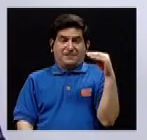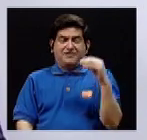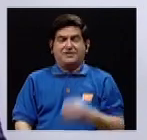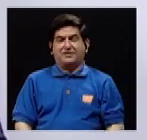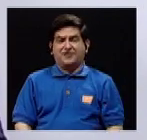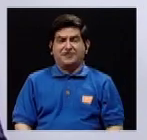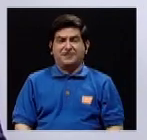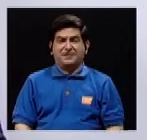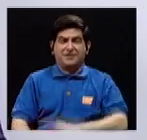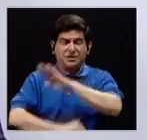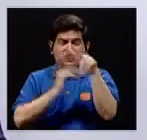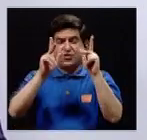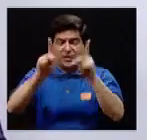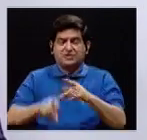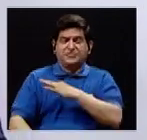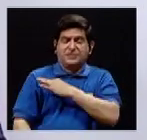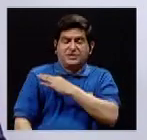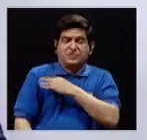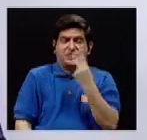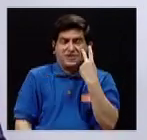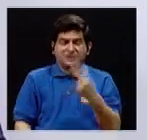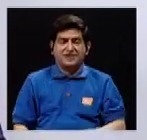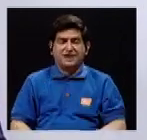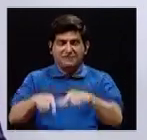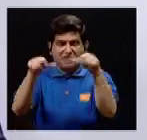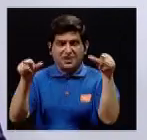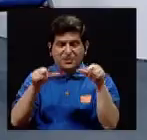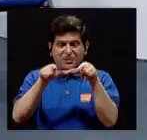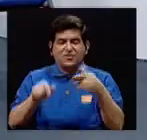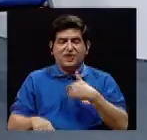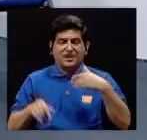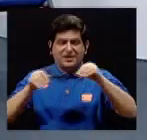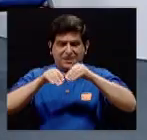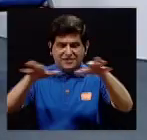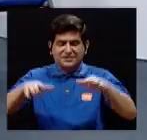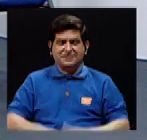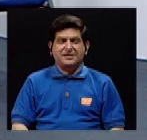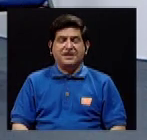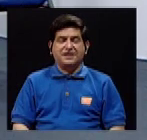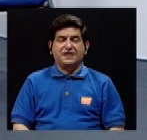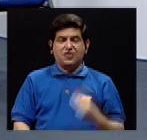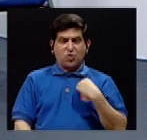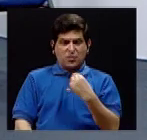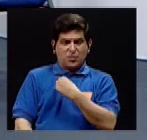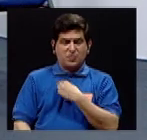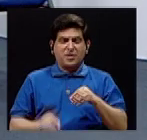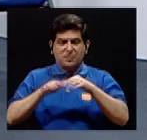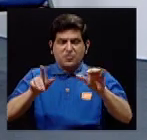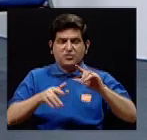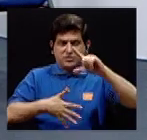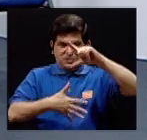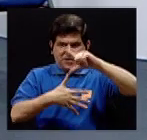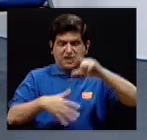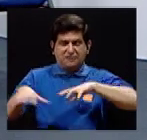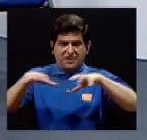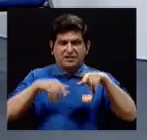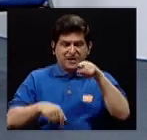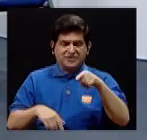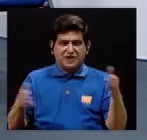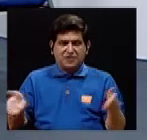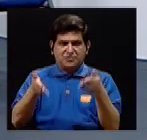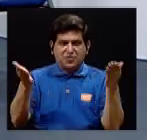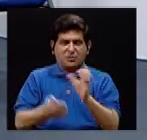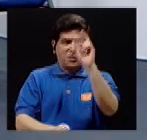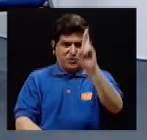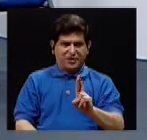que y que bueno que están todos invitados a ver la página de la red y a integrar la red latinoamericana y a participar en las actividades que se